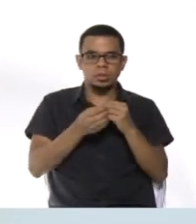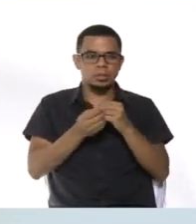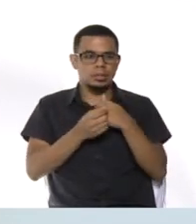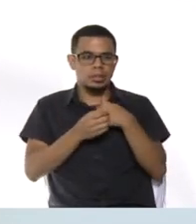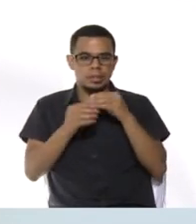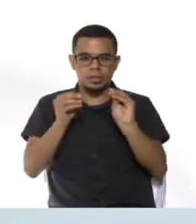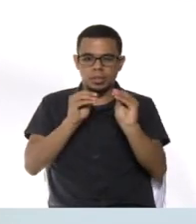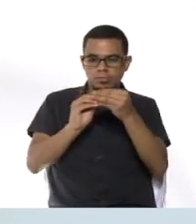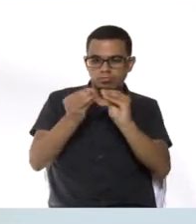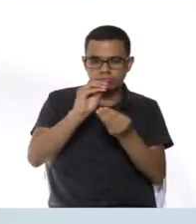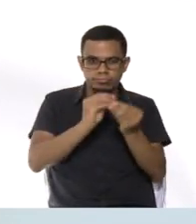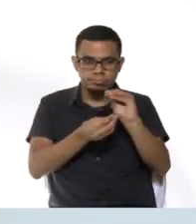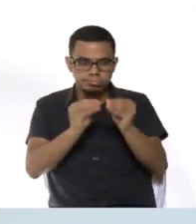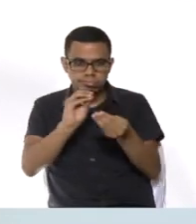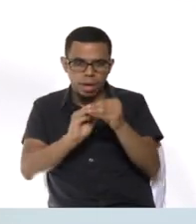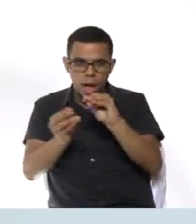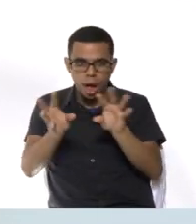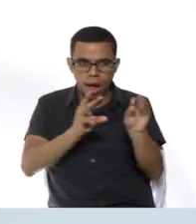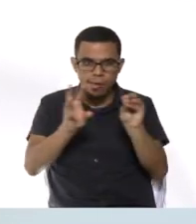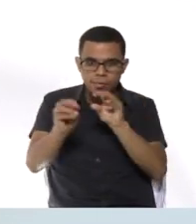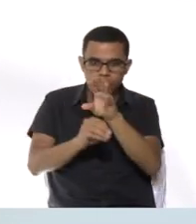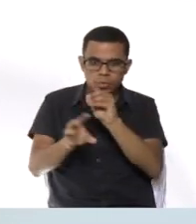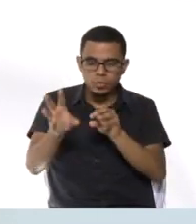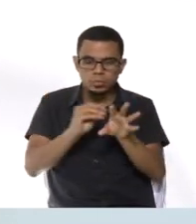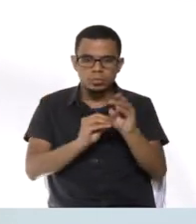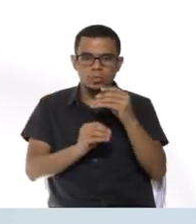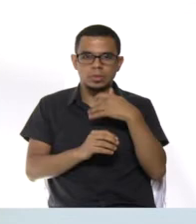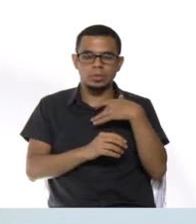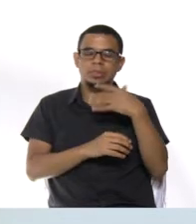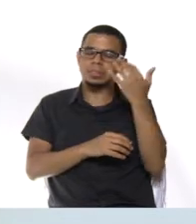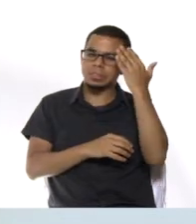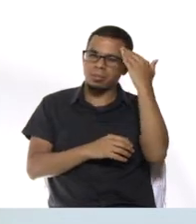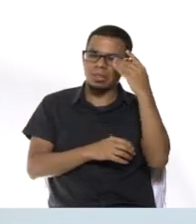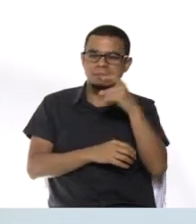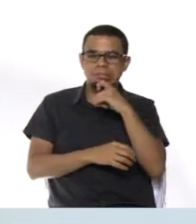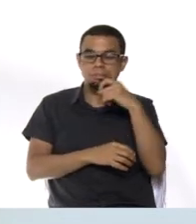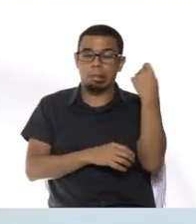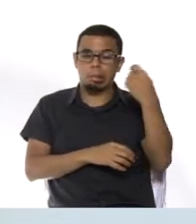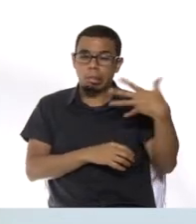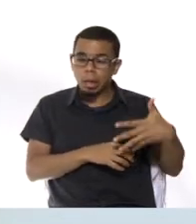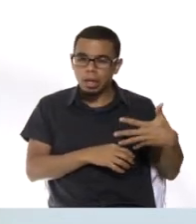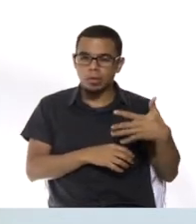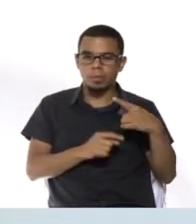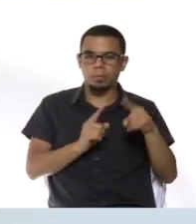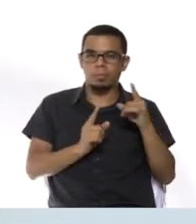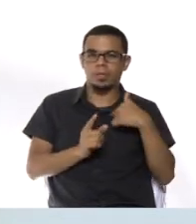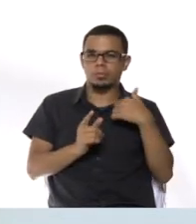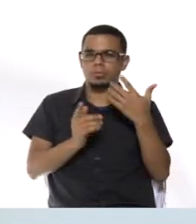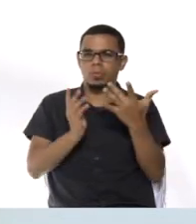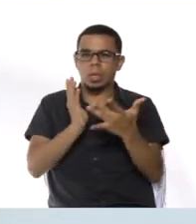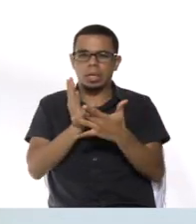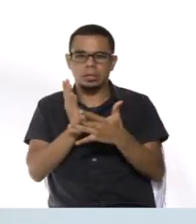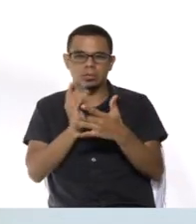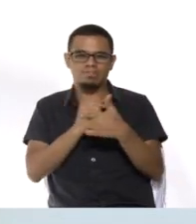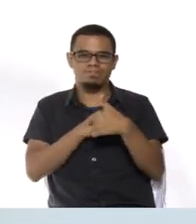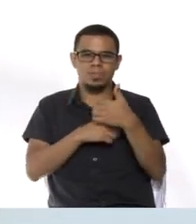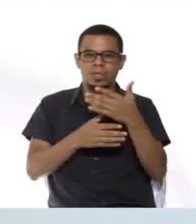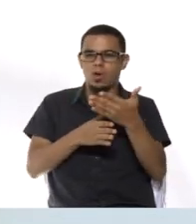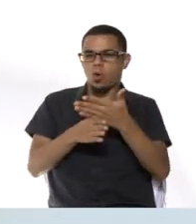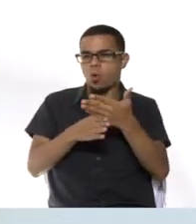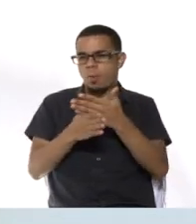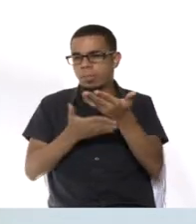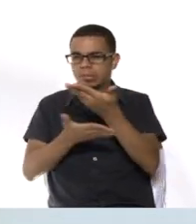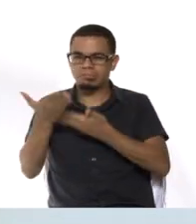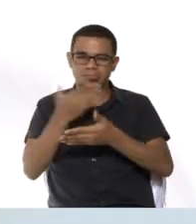costosos. Los niños hoy en día están más familiarizados con las versiones de plataformas digitales que no permiten el compartir realmente